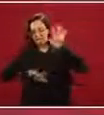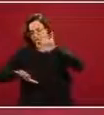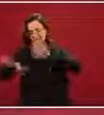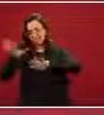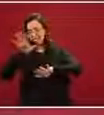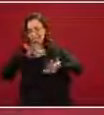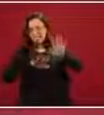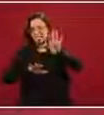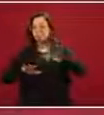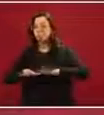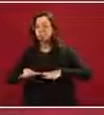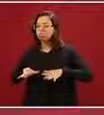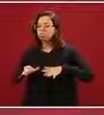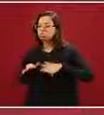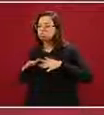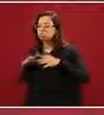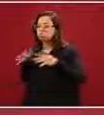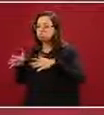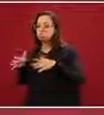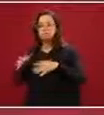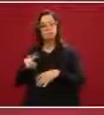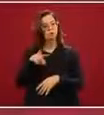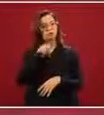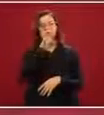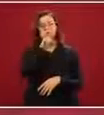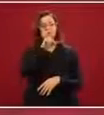que la gente nos ayude en eso.